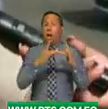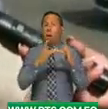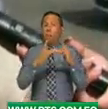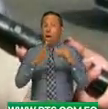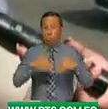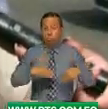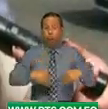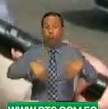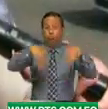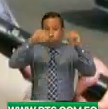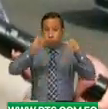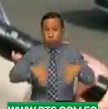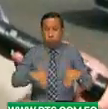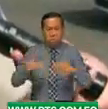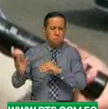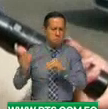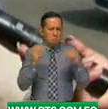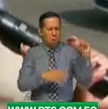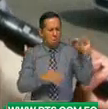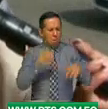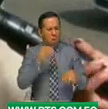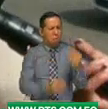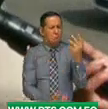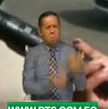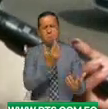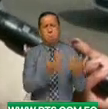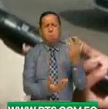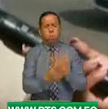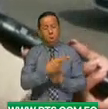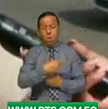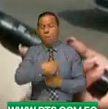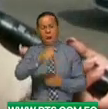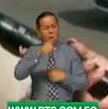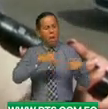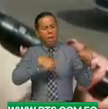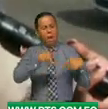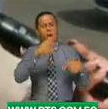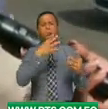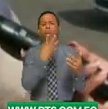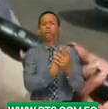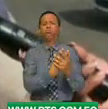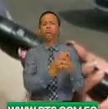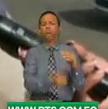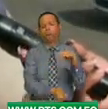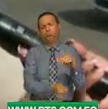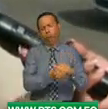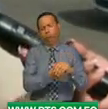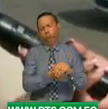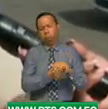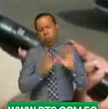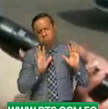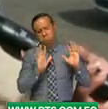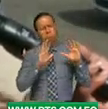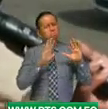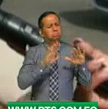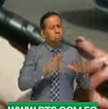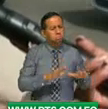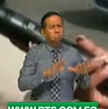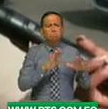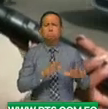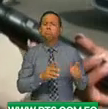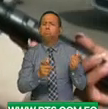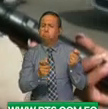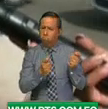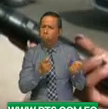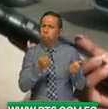se les hizo retirar. Los internos ya ingresaron a sus celdas, ya están haciendo sus actividades diarias normales. Entonces ya está